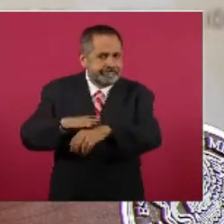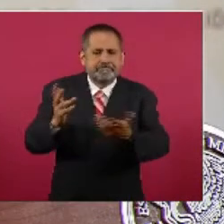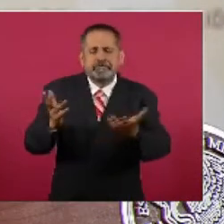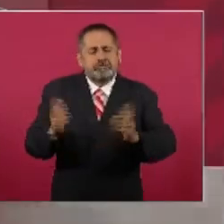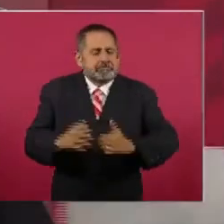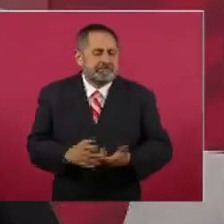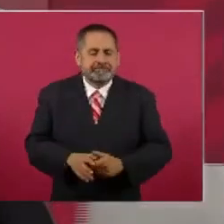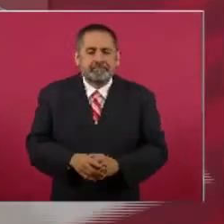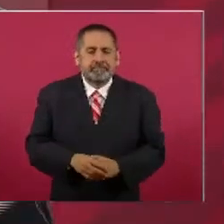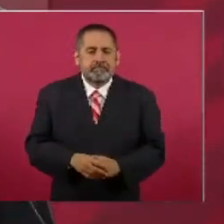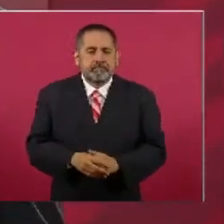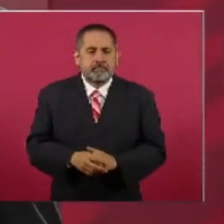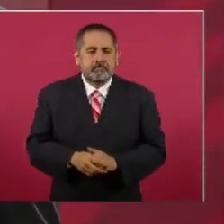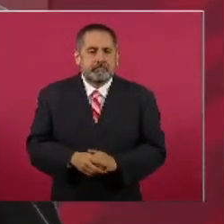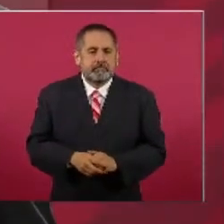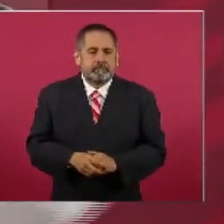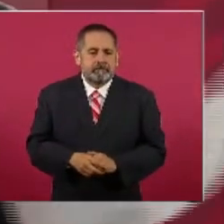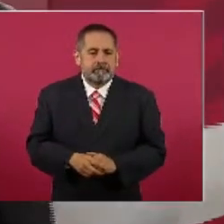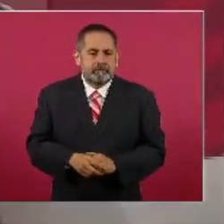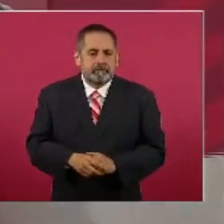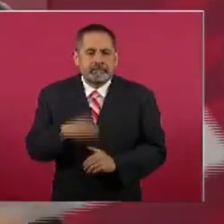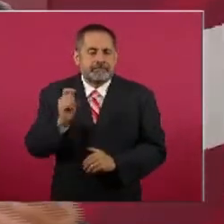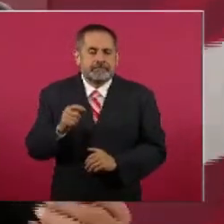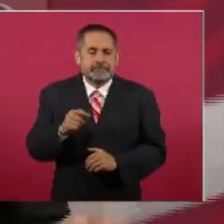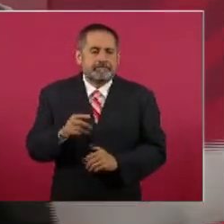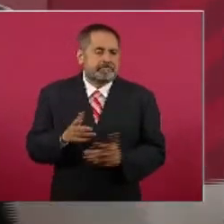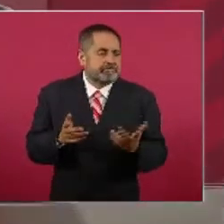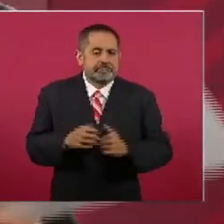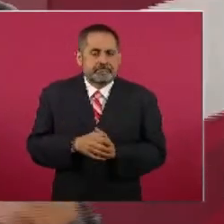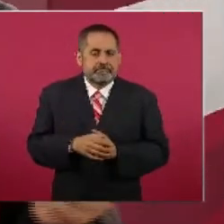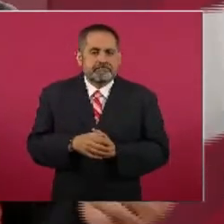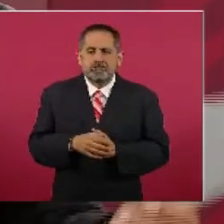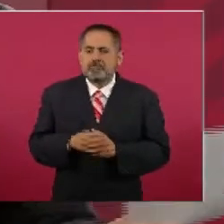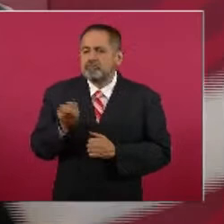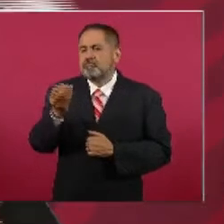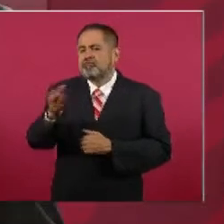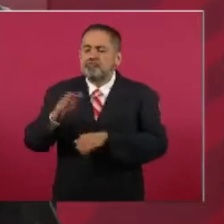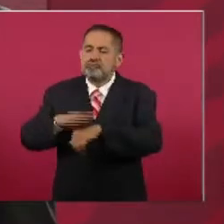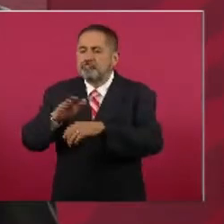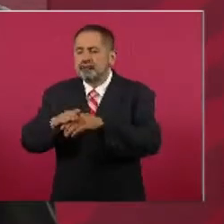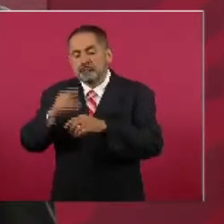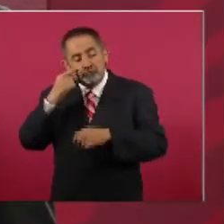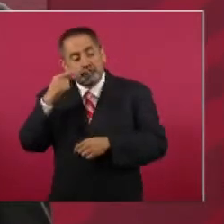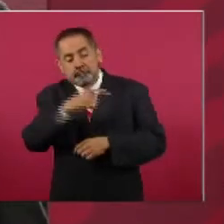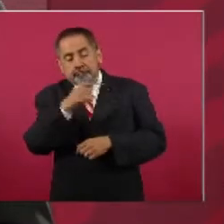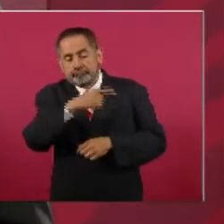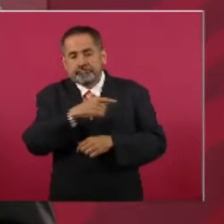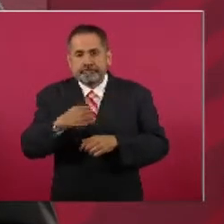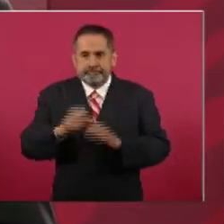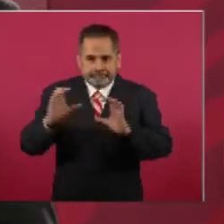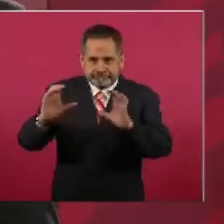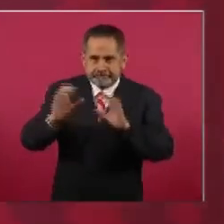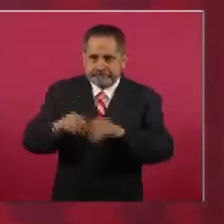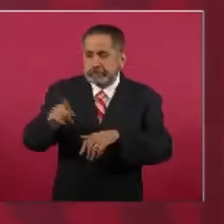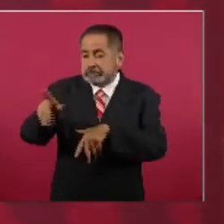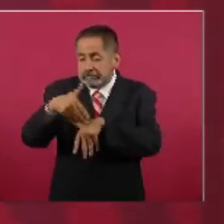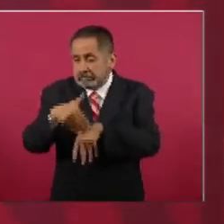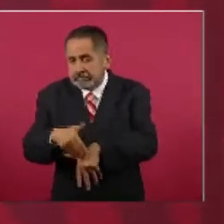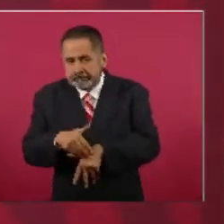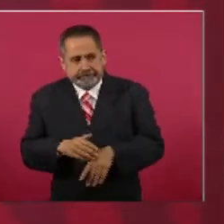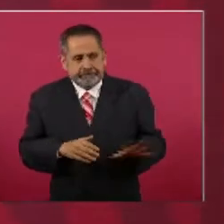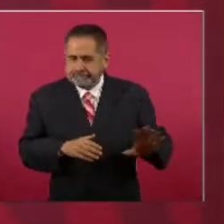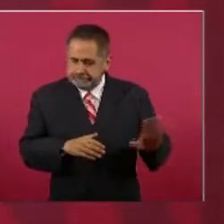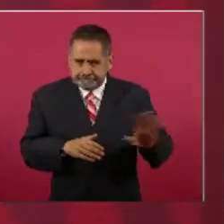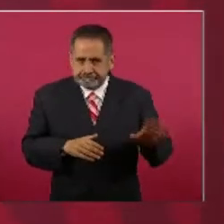chao es una cooperación es la contribución no se dejen jugar el dedo en la